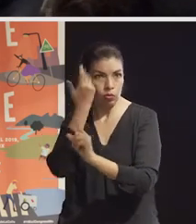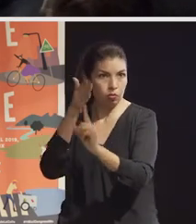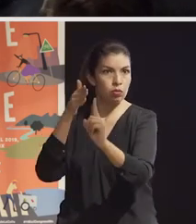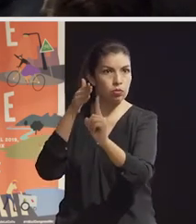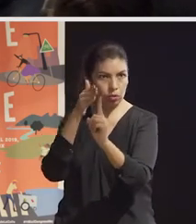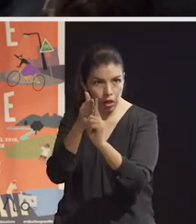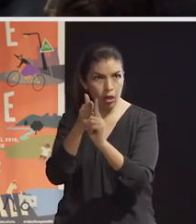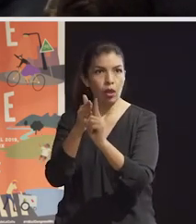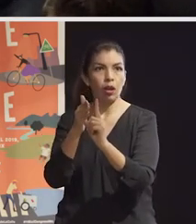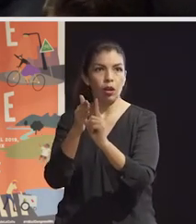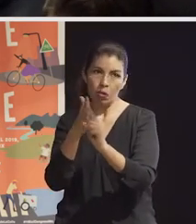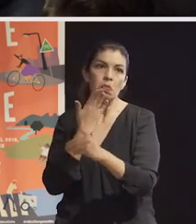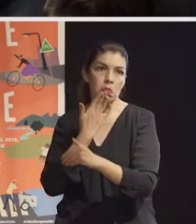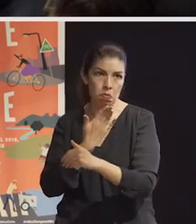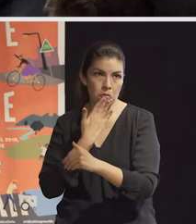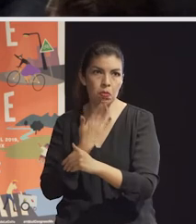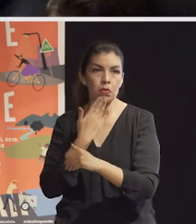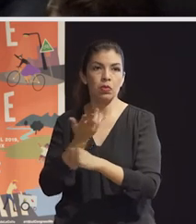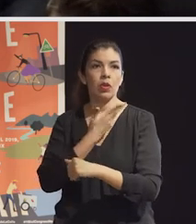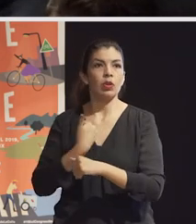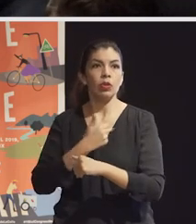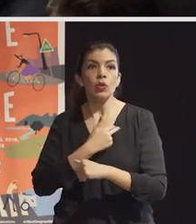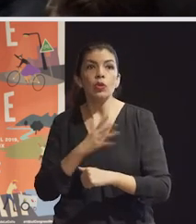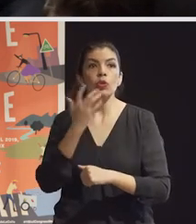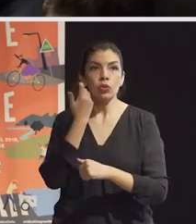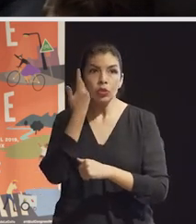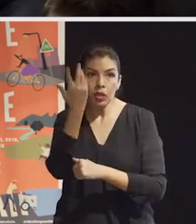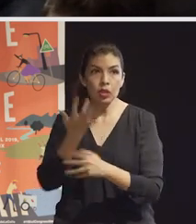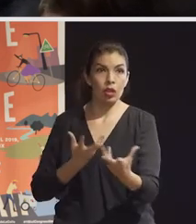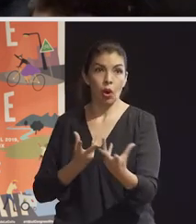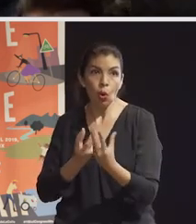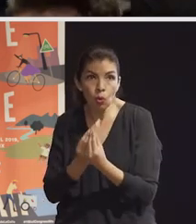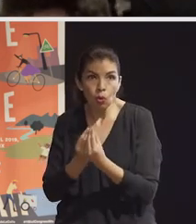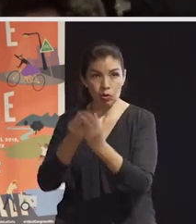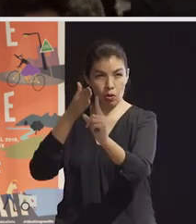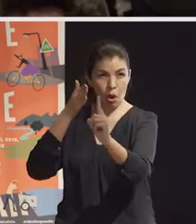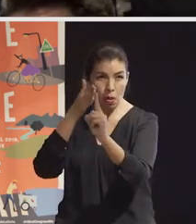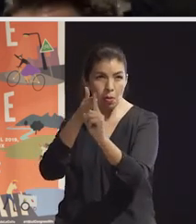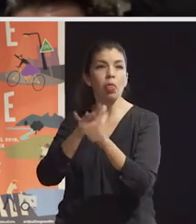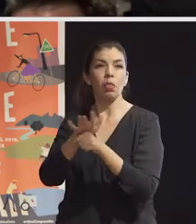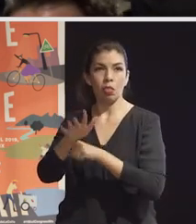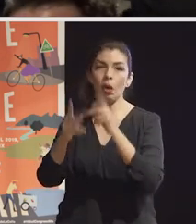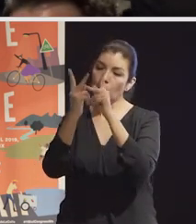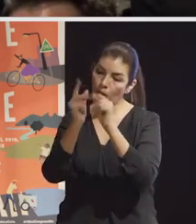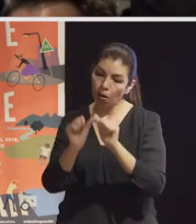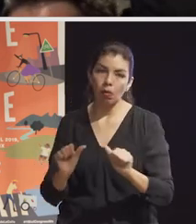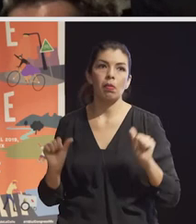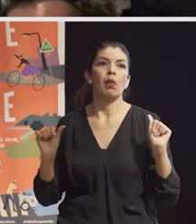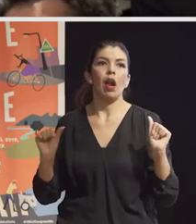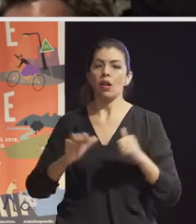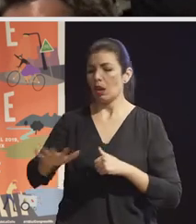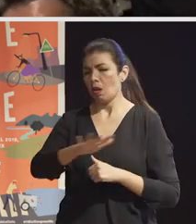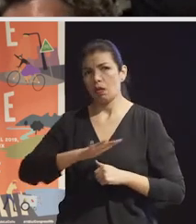de doble rueda es la resistencia mismo fin que es la paz y ocupar el espacio público y rescatar